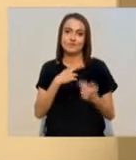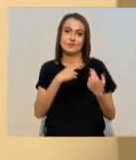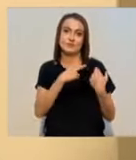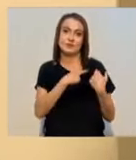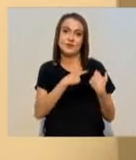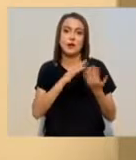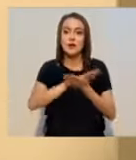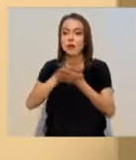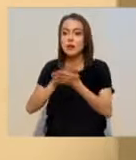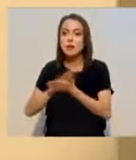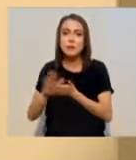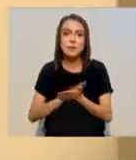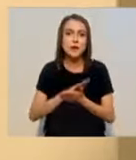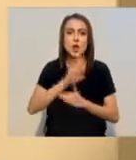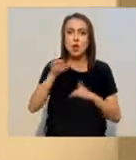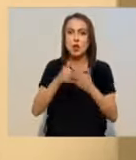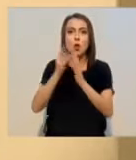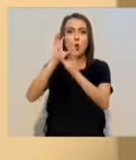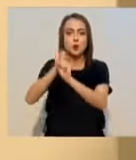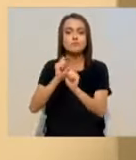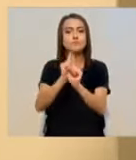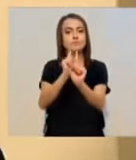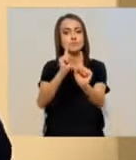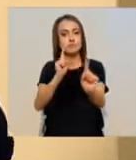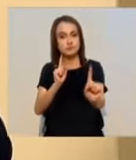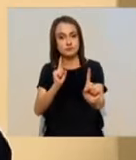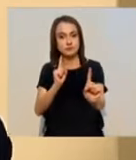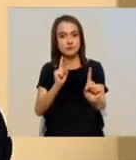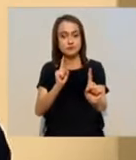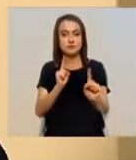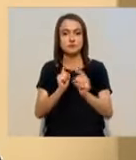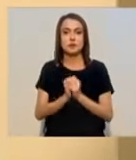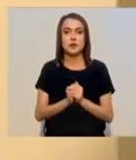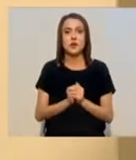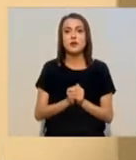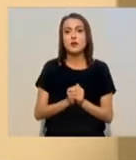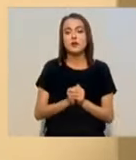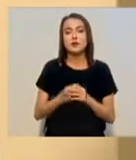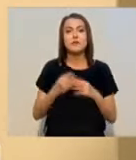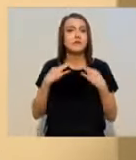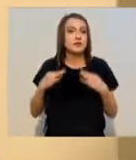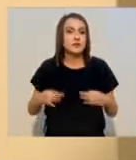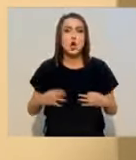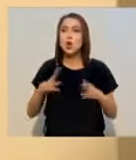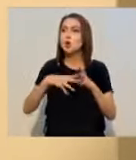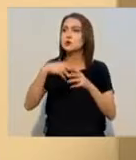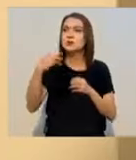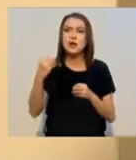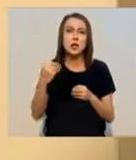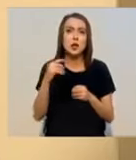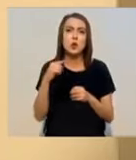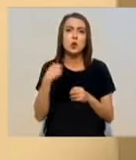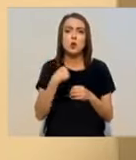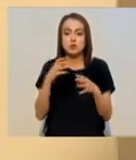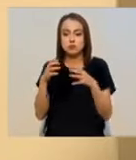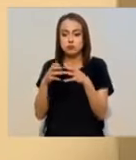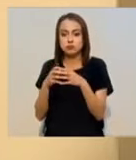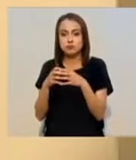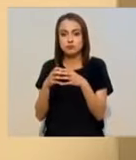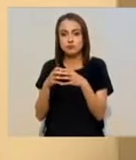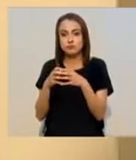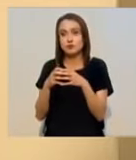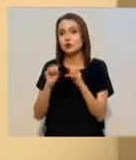Esa higiene, esas buenas prácticas de distanciamiento social, distanciamiento físico, no salirnos de nuestras